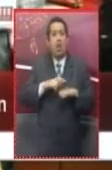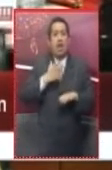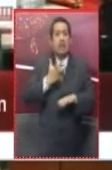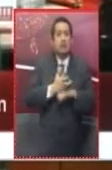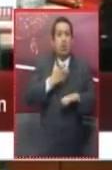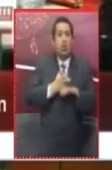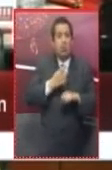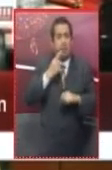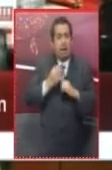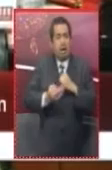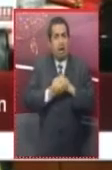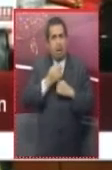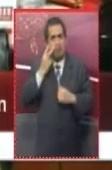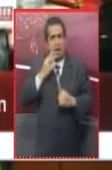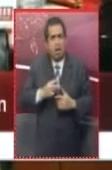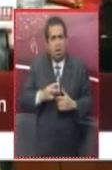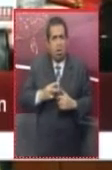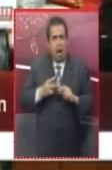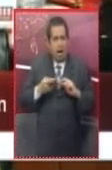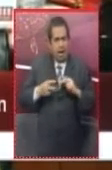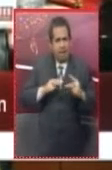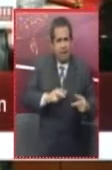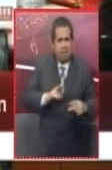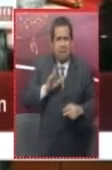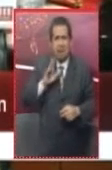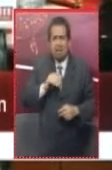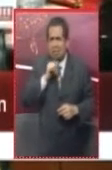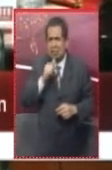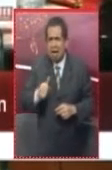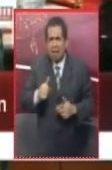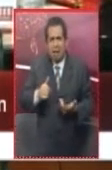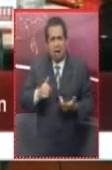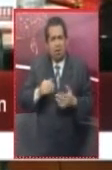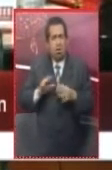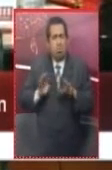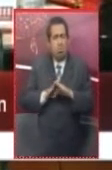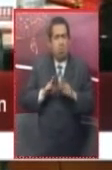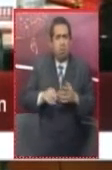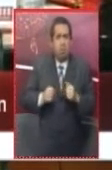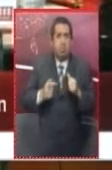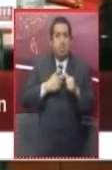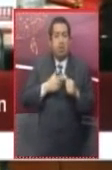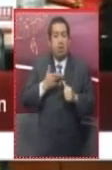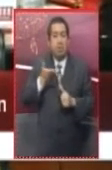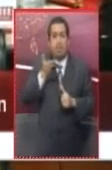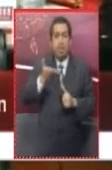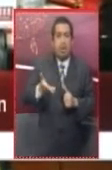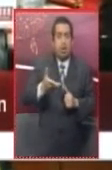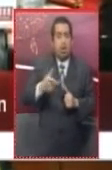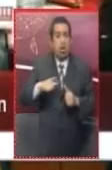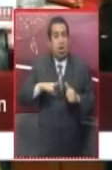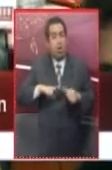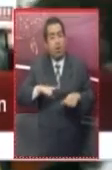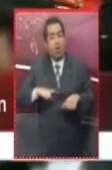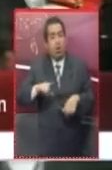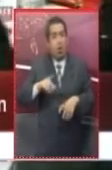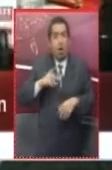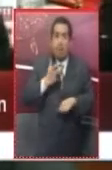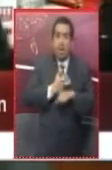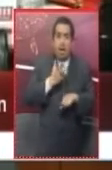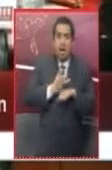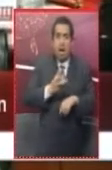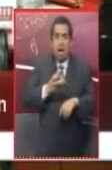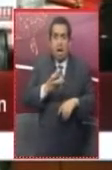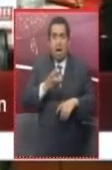embajador de Estados Unidos para México que de México para Estados Unidos. Primero se les pidió al gobierno